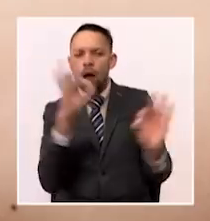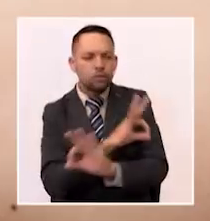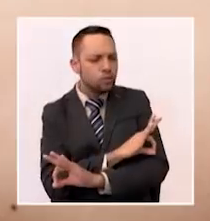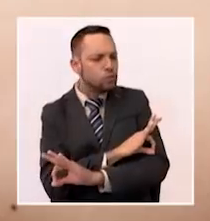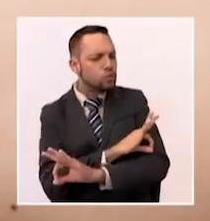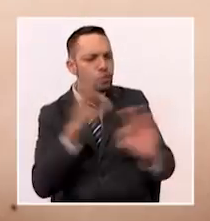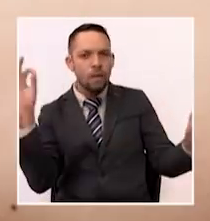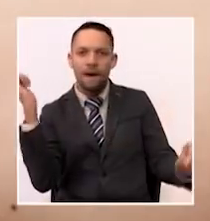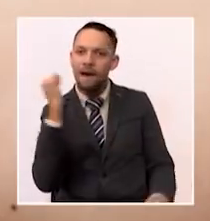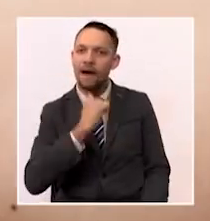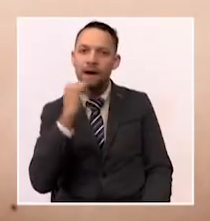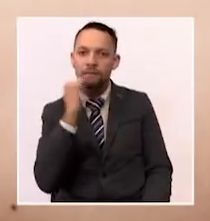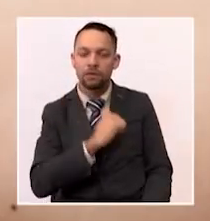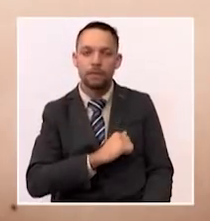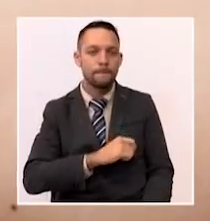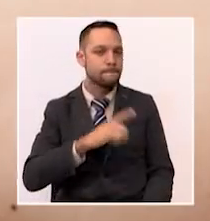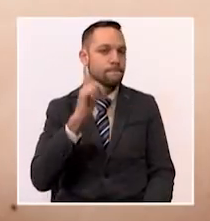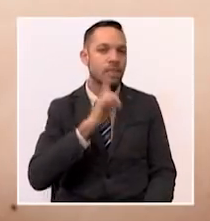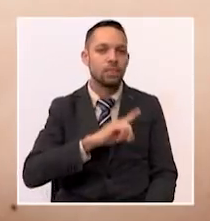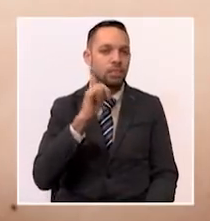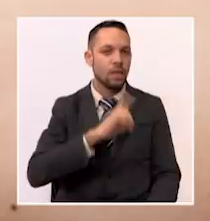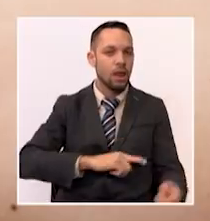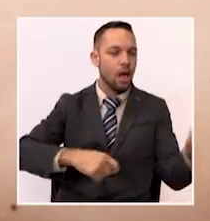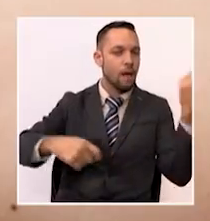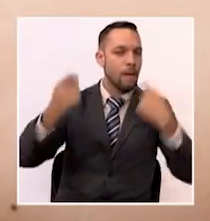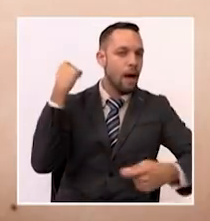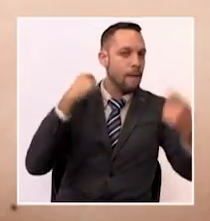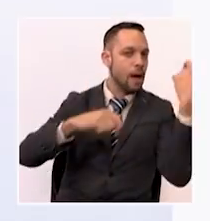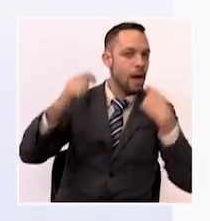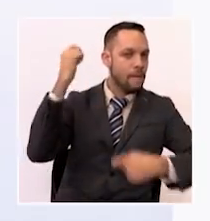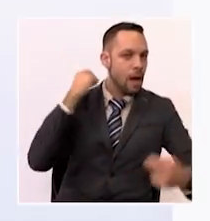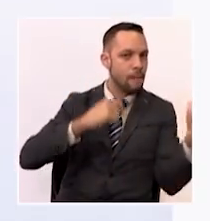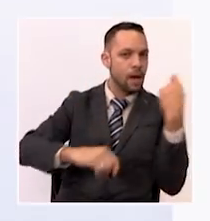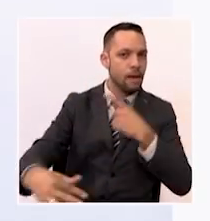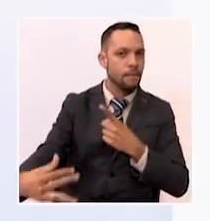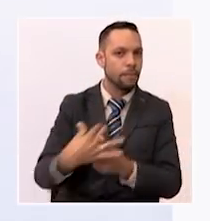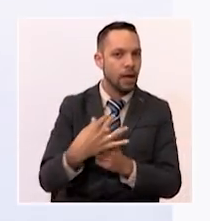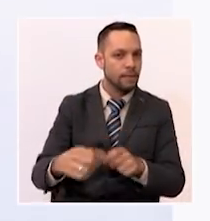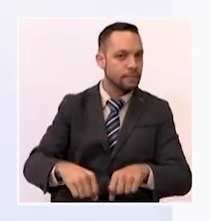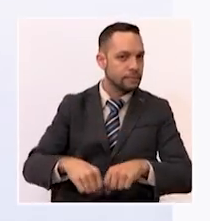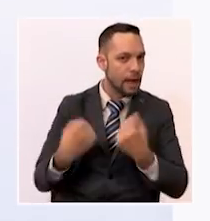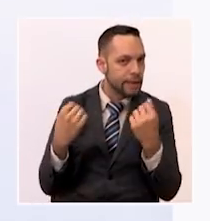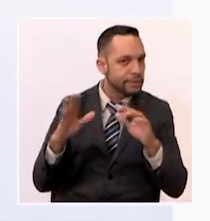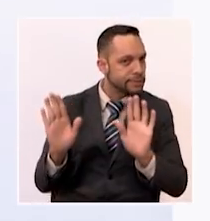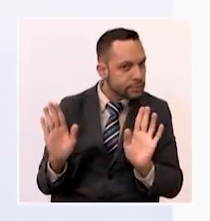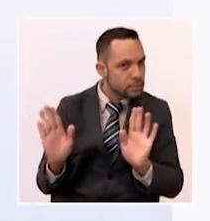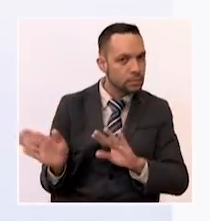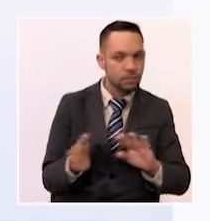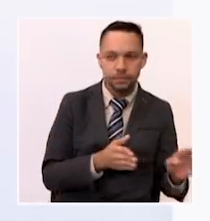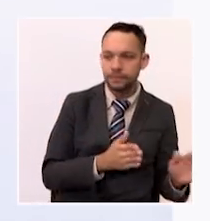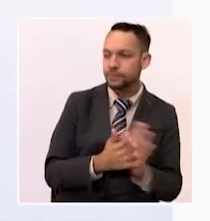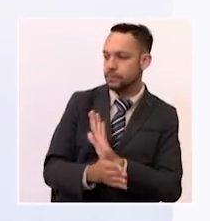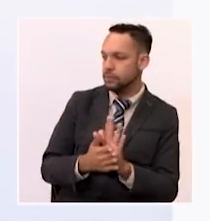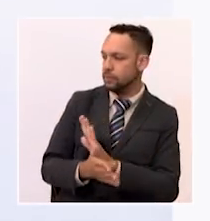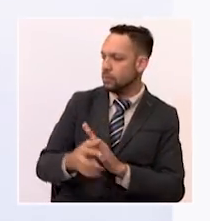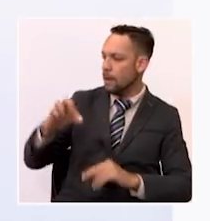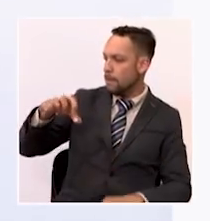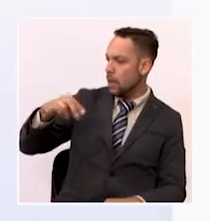por higiene. Doctora, usted acaba de decir algo que me parece muy importante que le aclaremos a las personas, y es lo del pH.